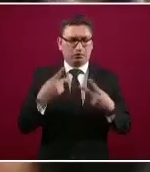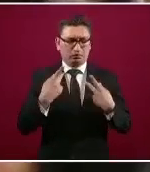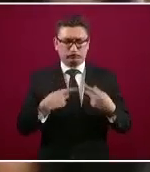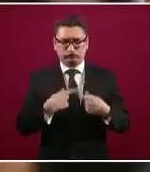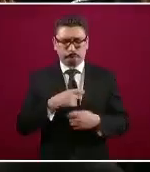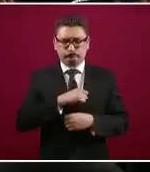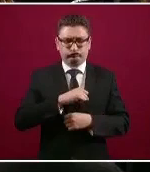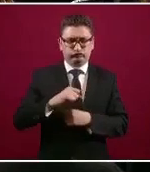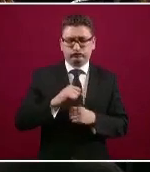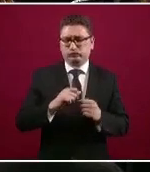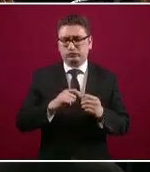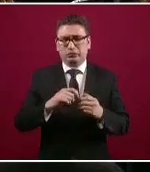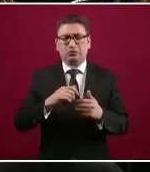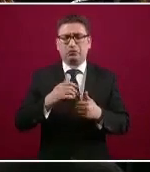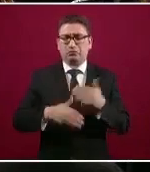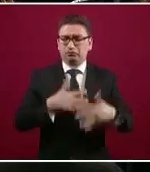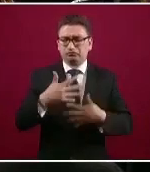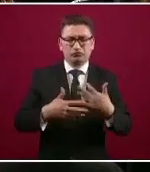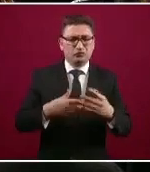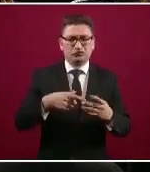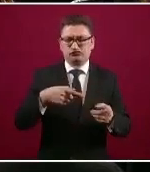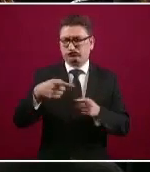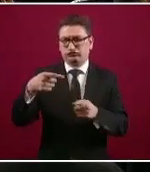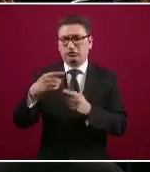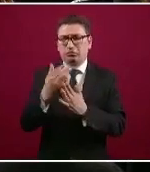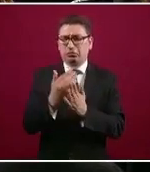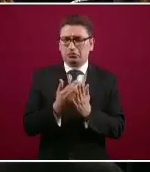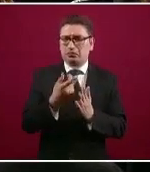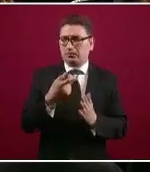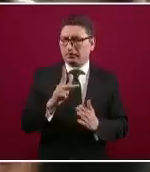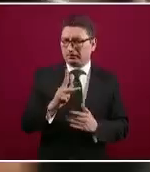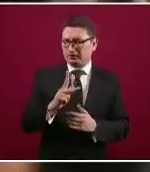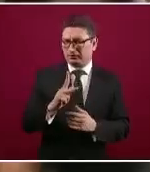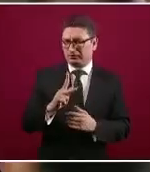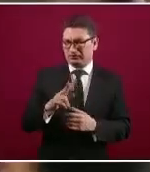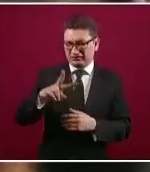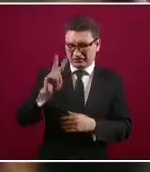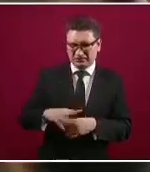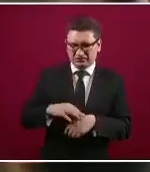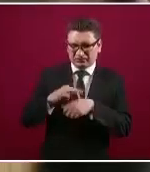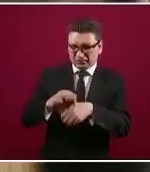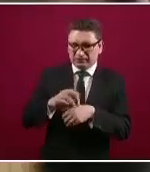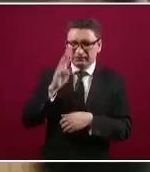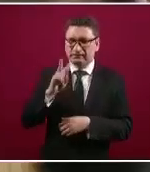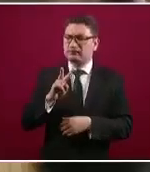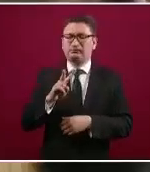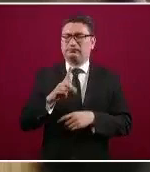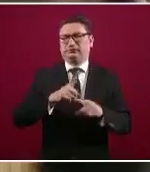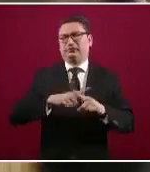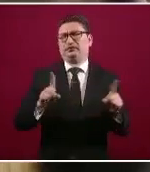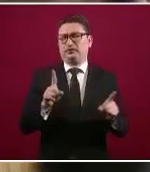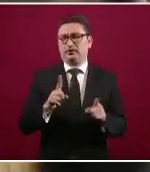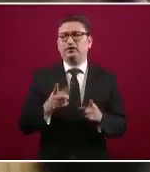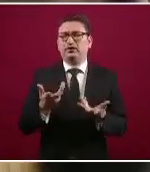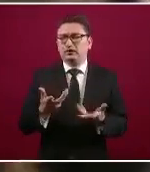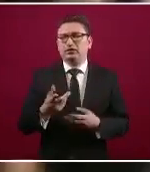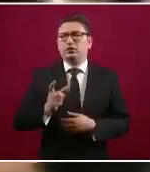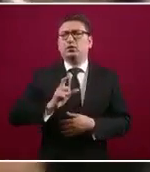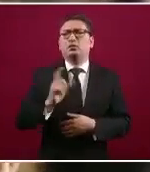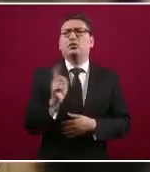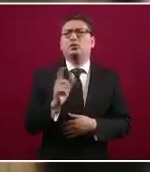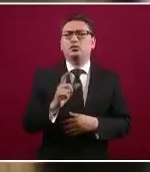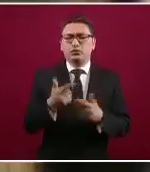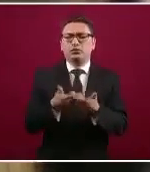pues digamos en la realidad pues se ve que esto no es así. ¿Cuándo van a estar,